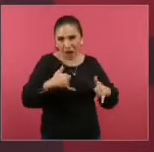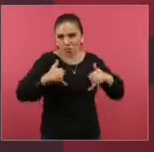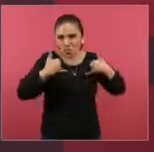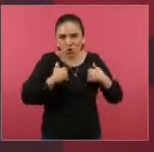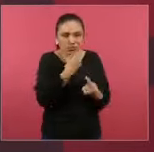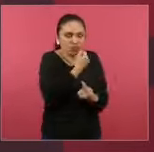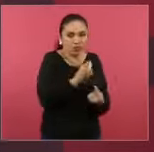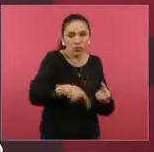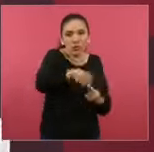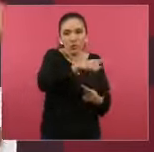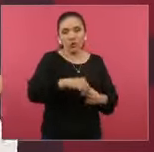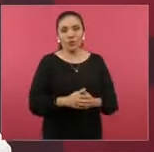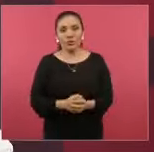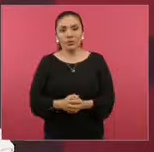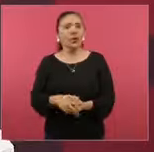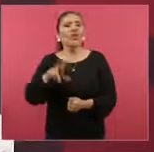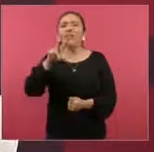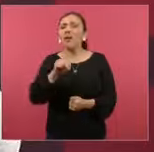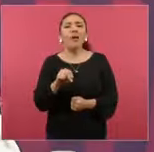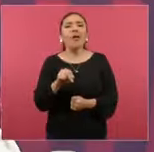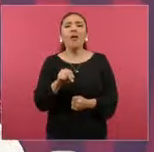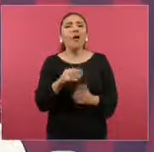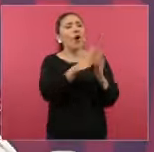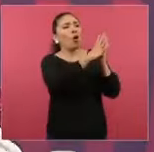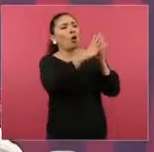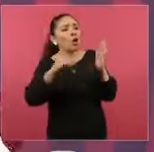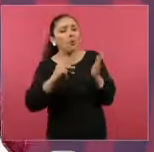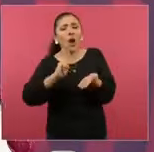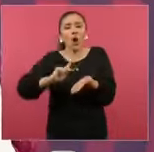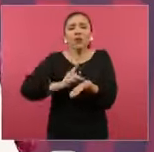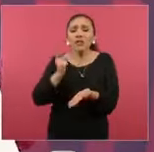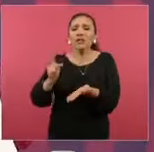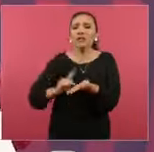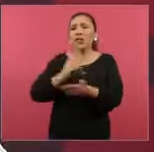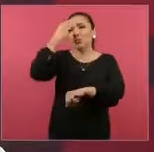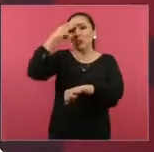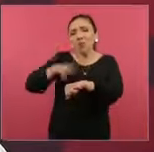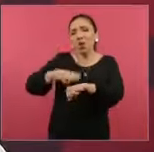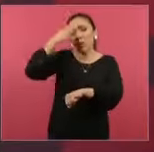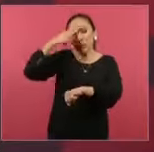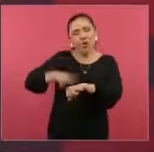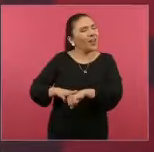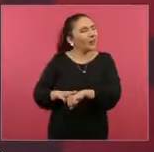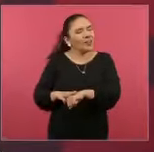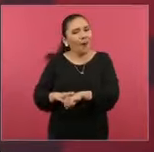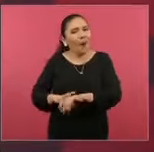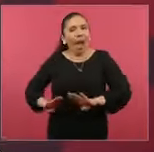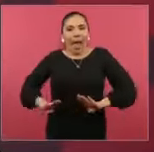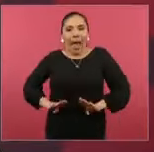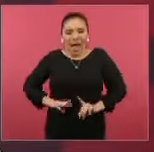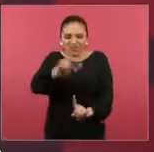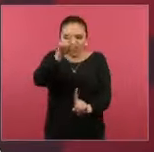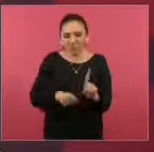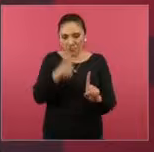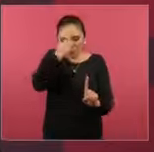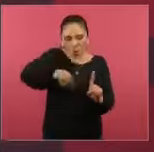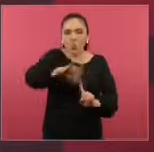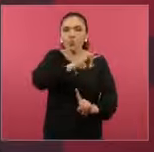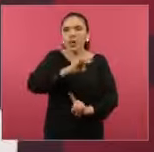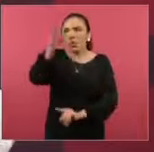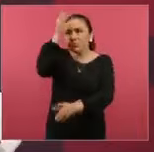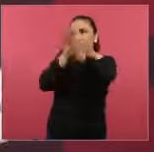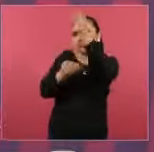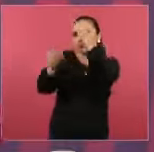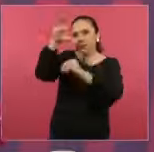adolescentes. No repetición, no actitud memorística, sí una actitud que permita que aprendan cada